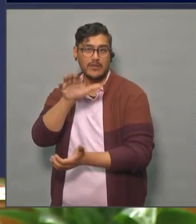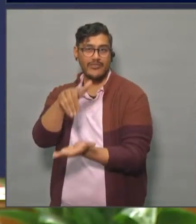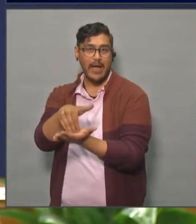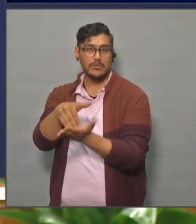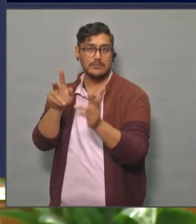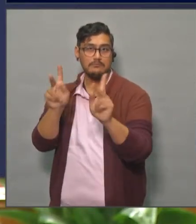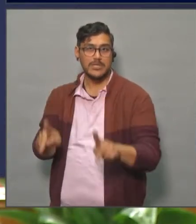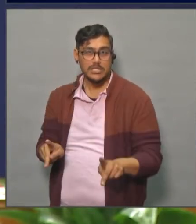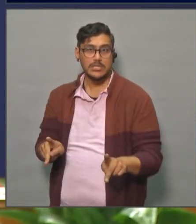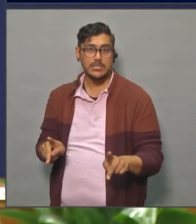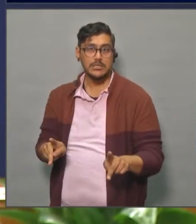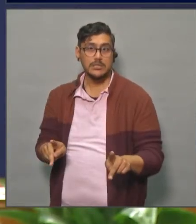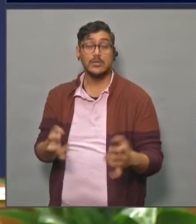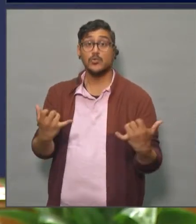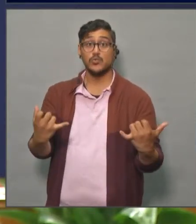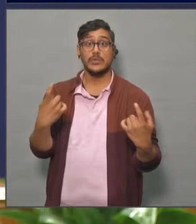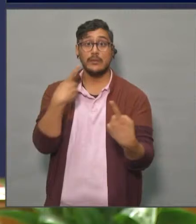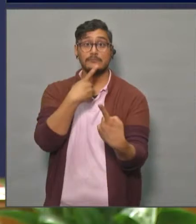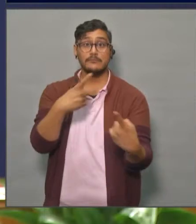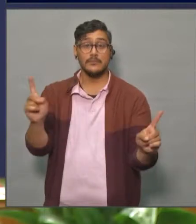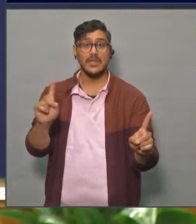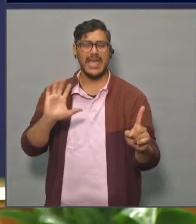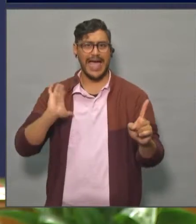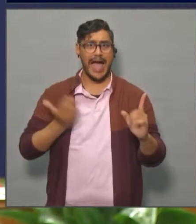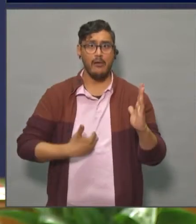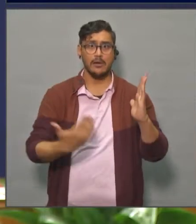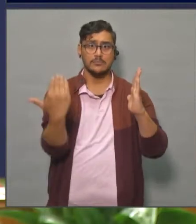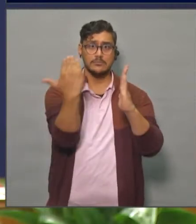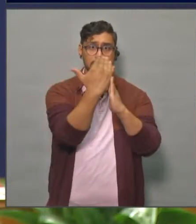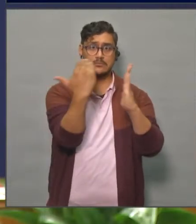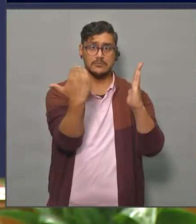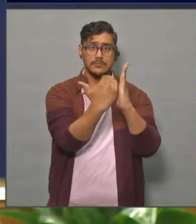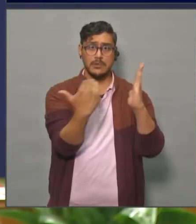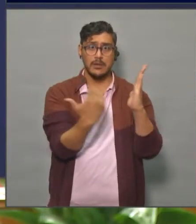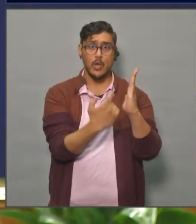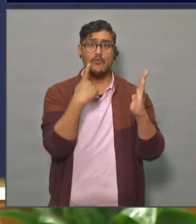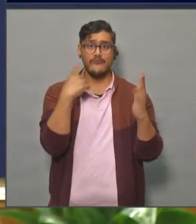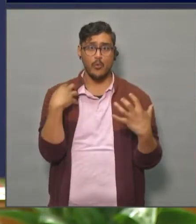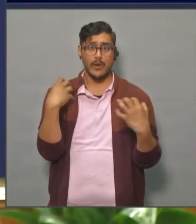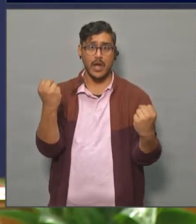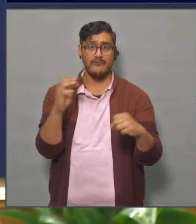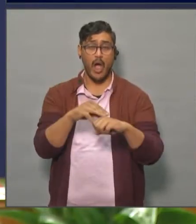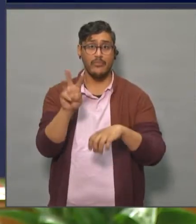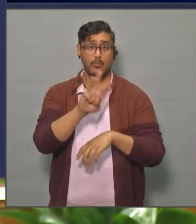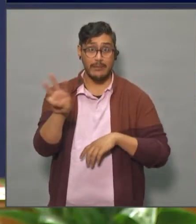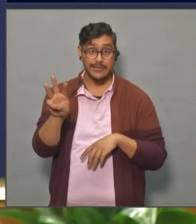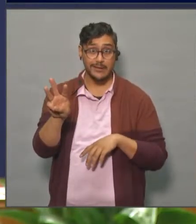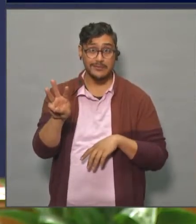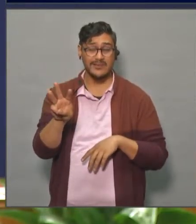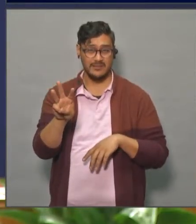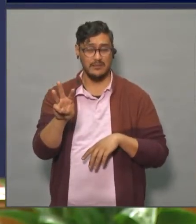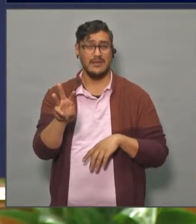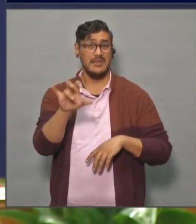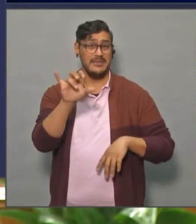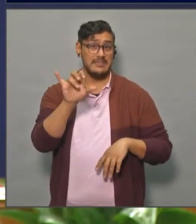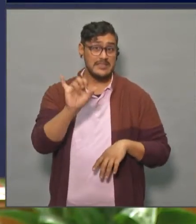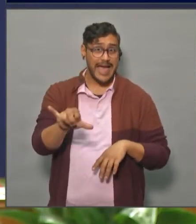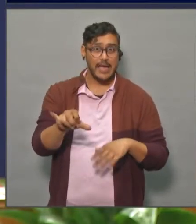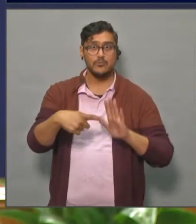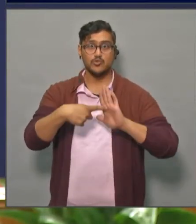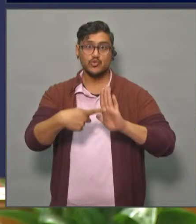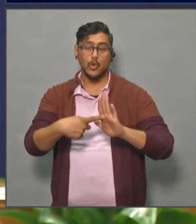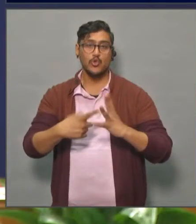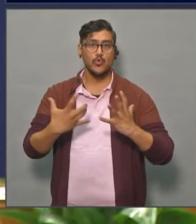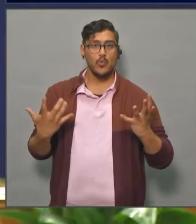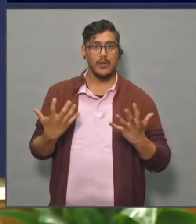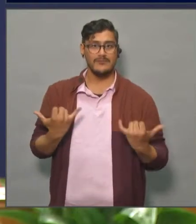Hoy empezamos a publicar nuestro tablero de recuperación en nuestro sitio web. Este tablero rastrea nuestro estado actual